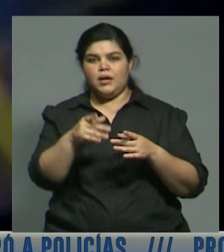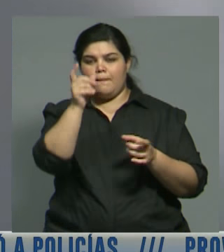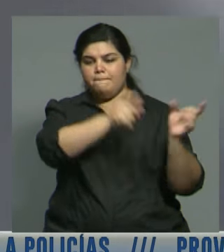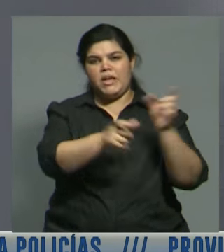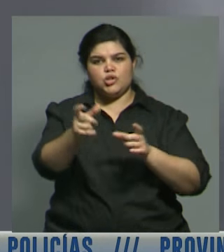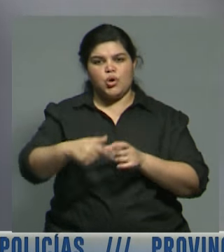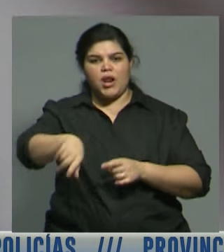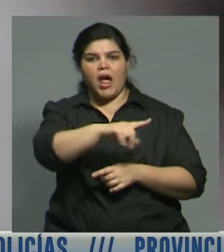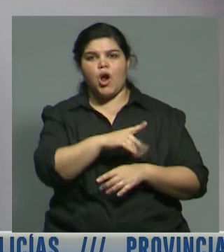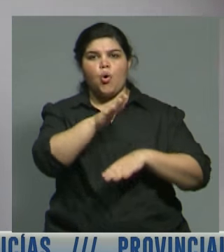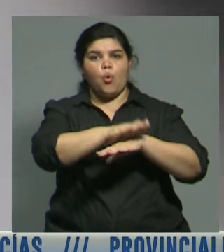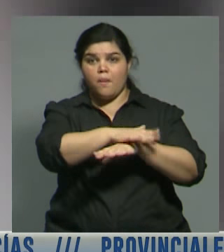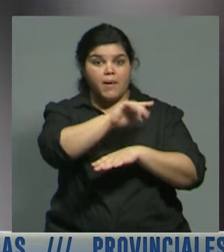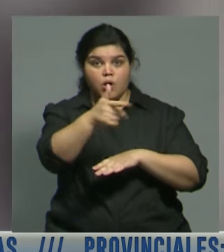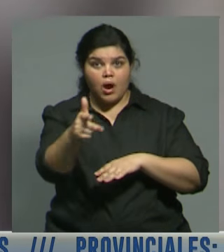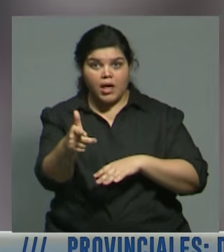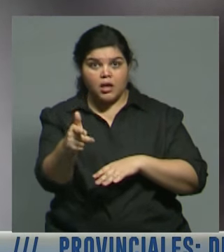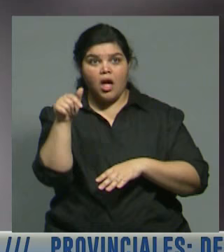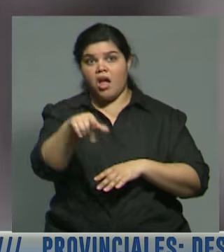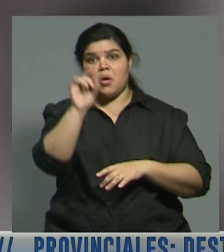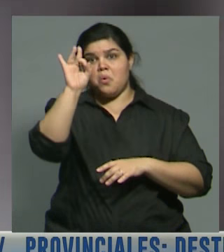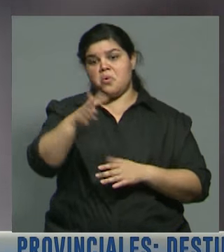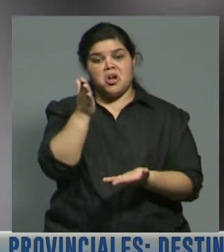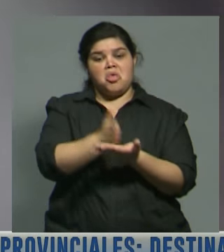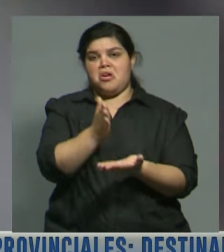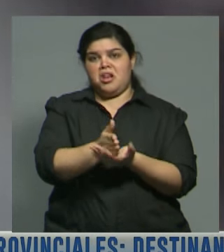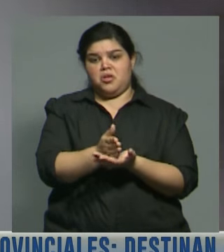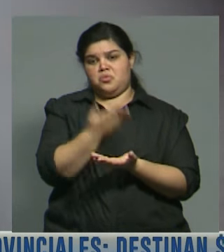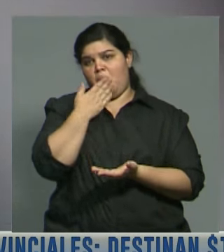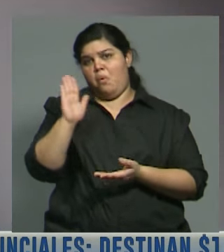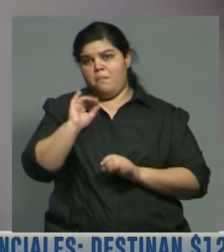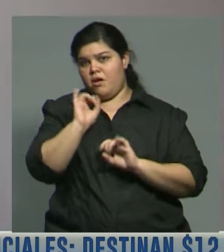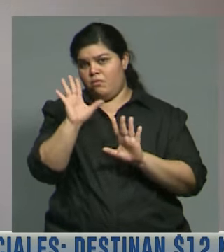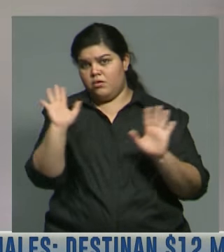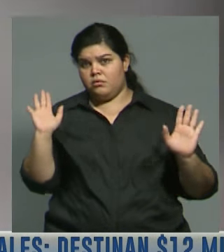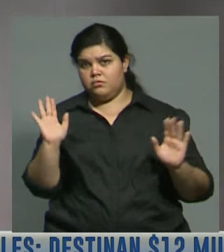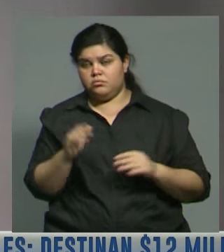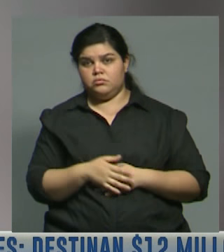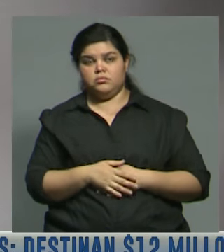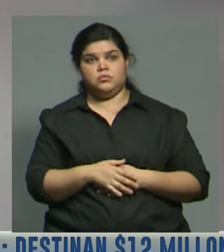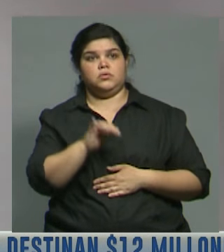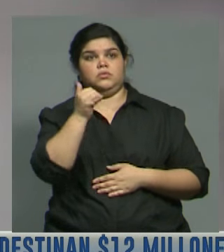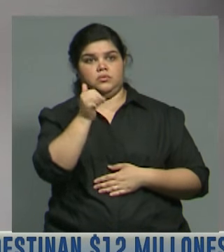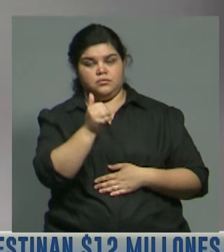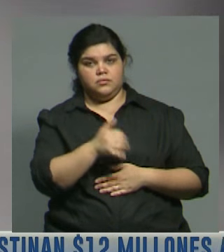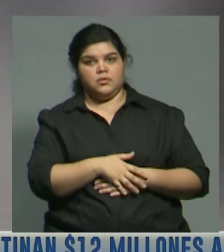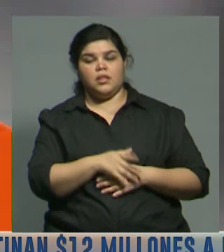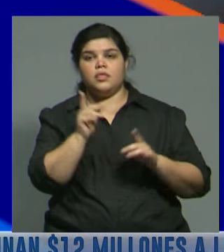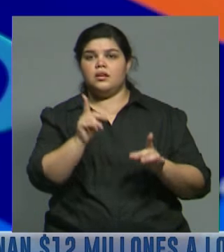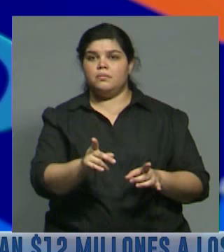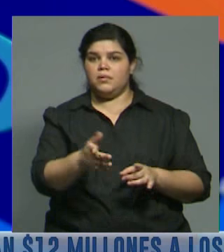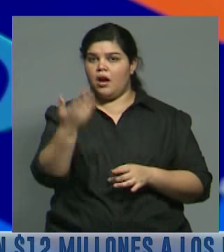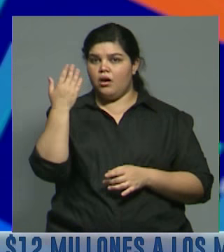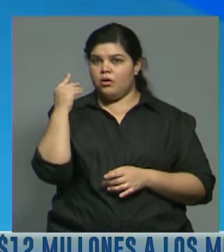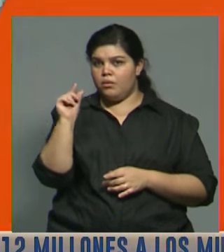personas inocentes que estaban simplemente expresando su derecho a manifestarse. Sí, haciendo una vigilia, exactamente. Y también, bueno, lo que sucede en las últimas horas que se ha